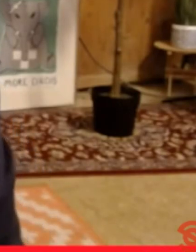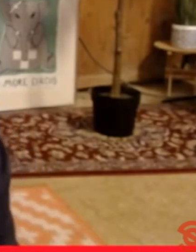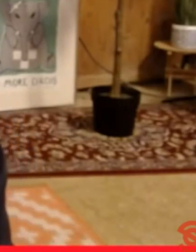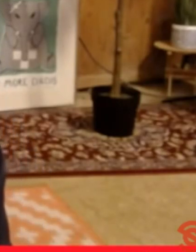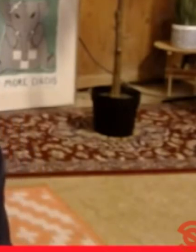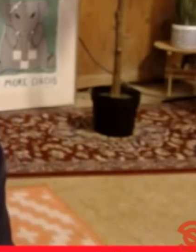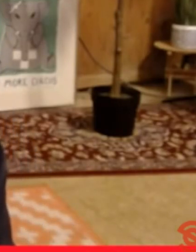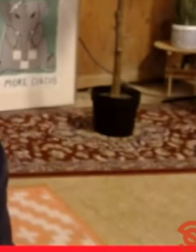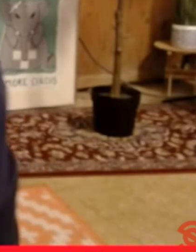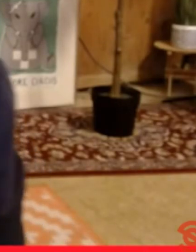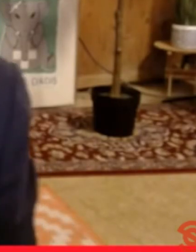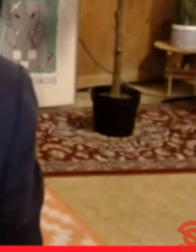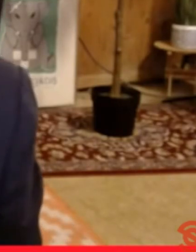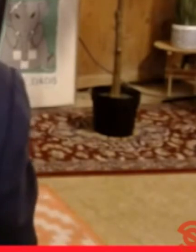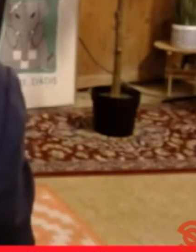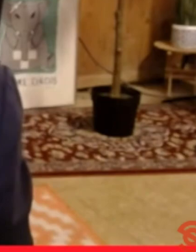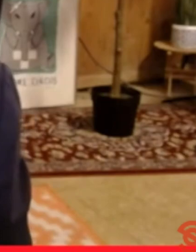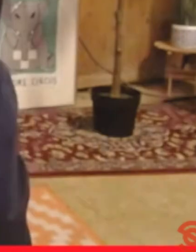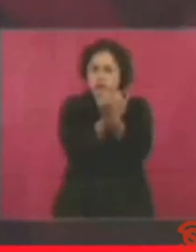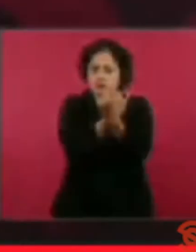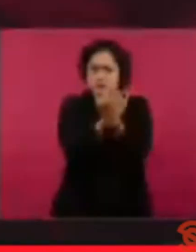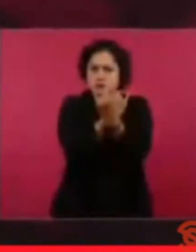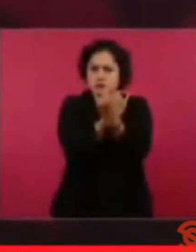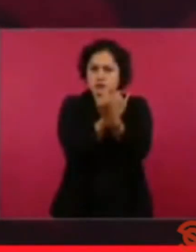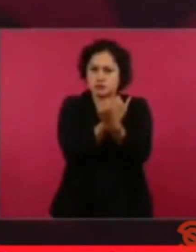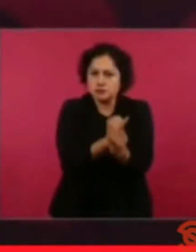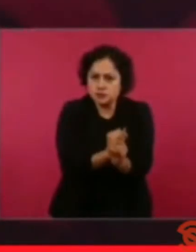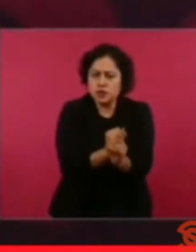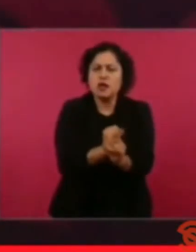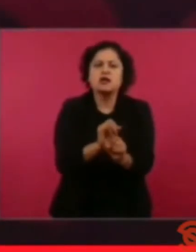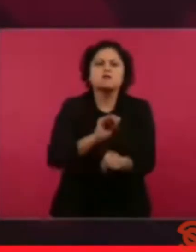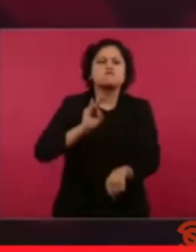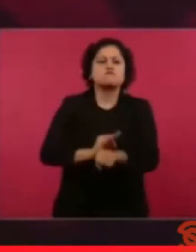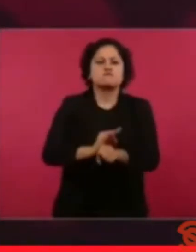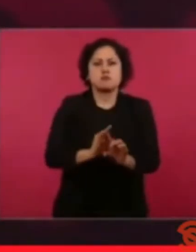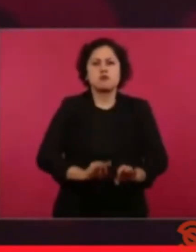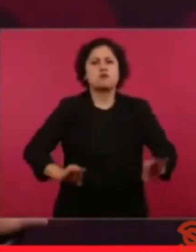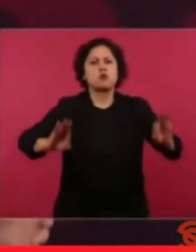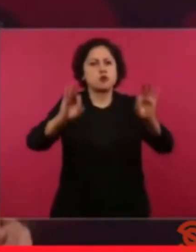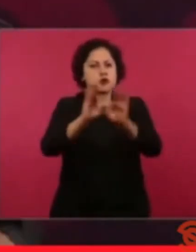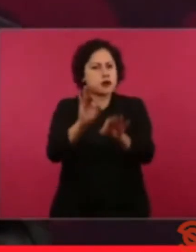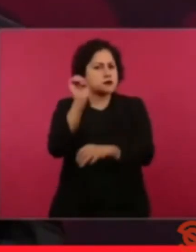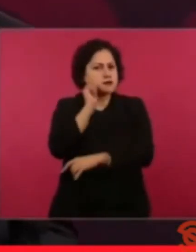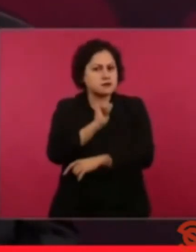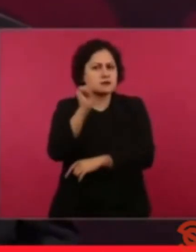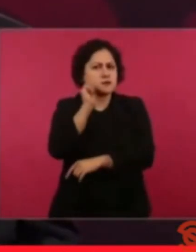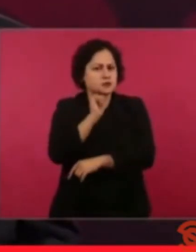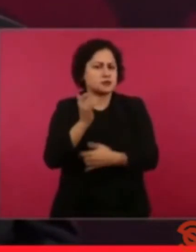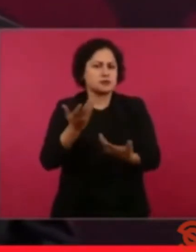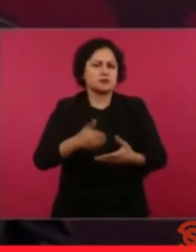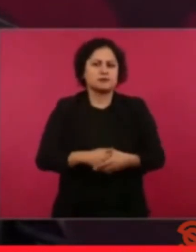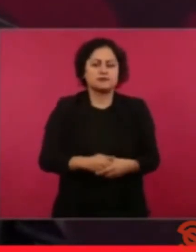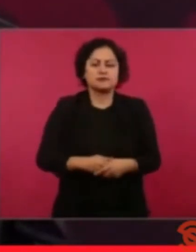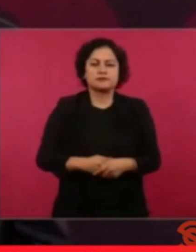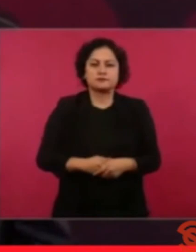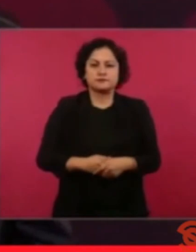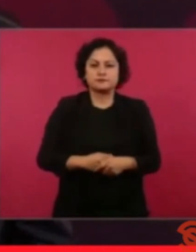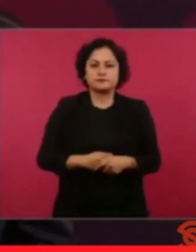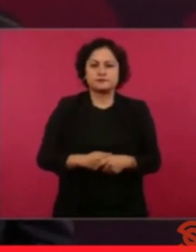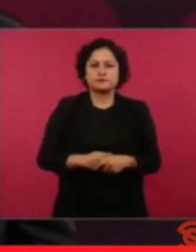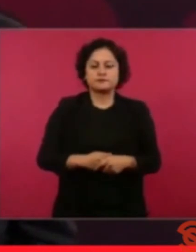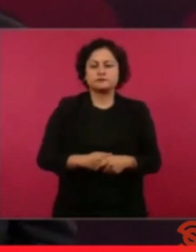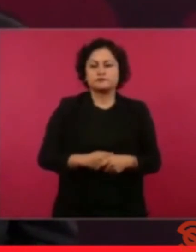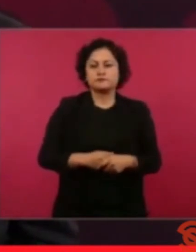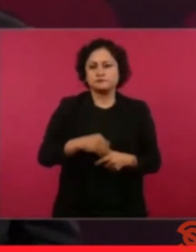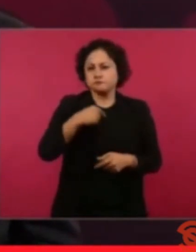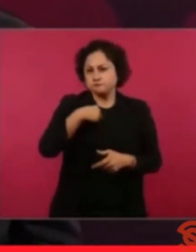serán objeto de estudio en algunas décadas. Yo creo que ya lo que dijimos ayer